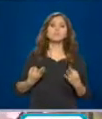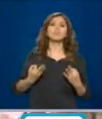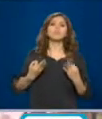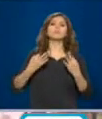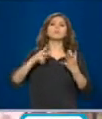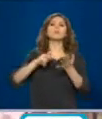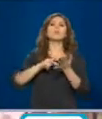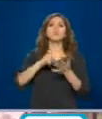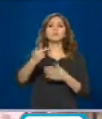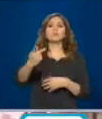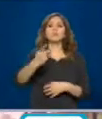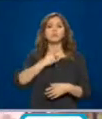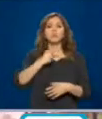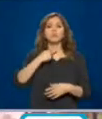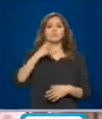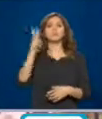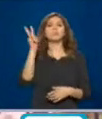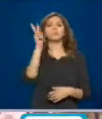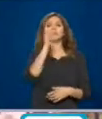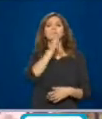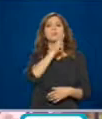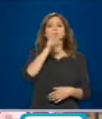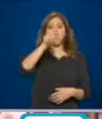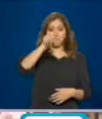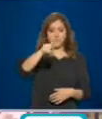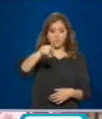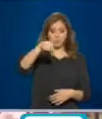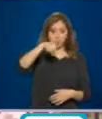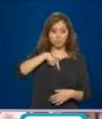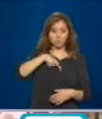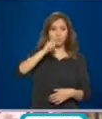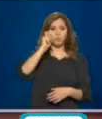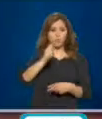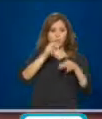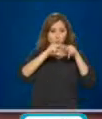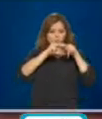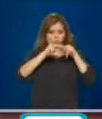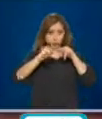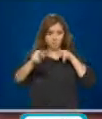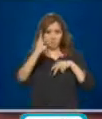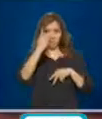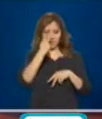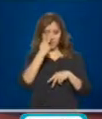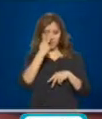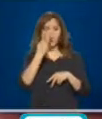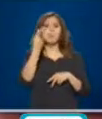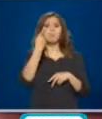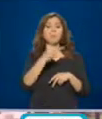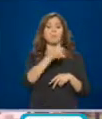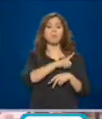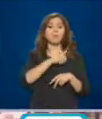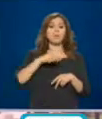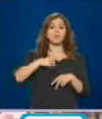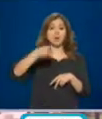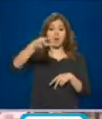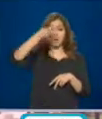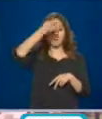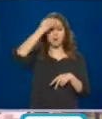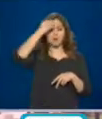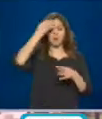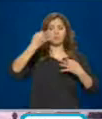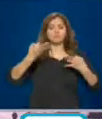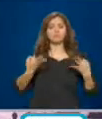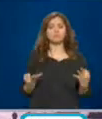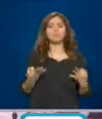control de la respiración y así empiece a controlar su orgasmo, su eyaculación. Muy Entonces, bien, jadear no Irene. nos conviene. Aprender a meditar, a respirar